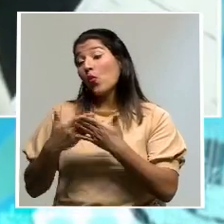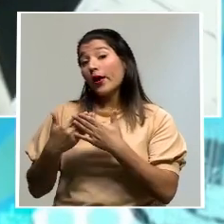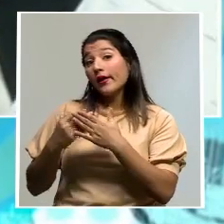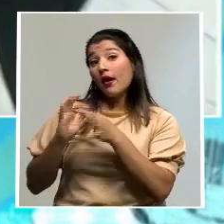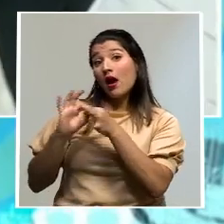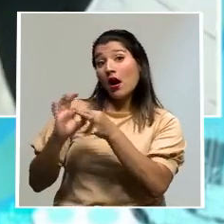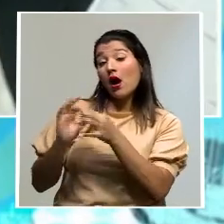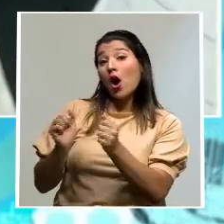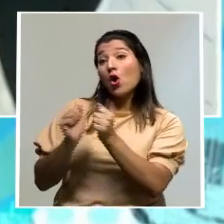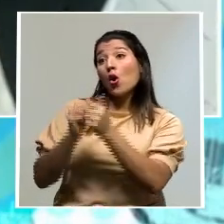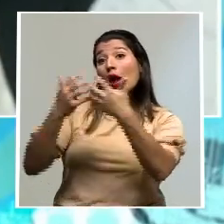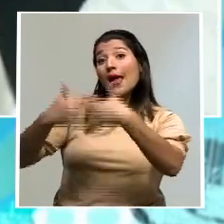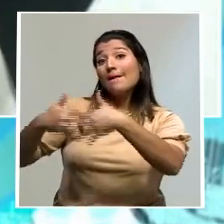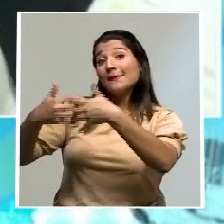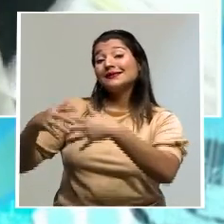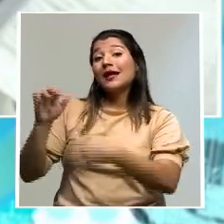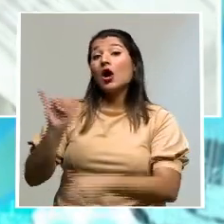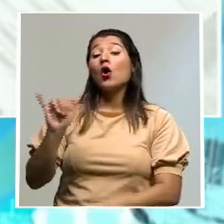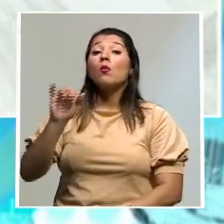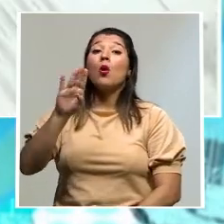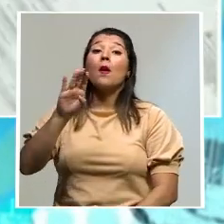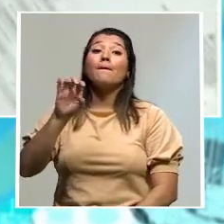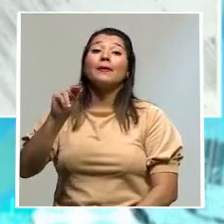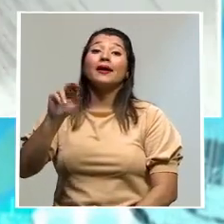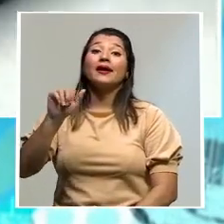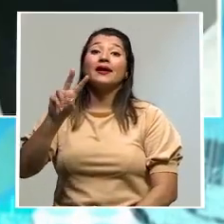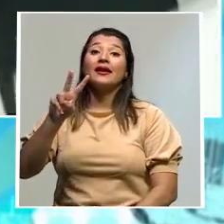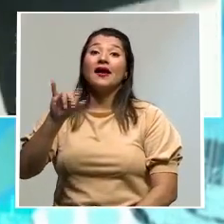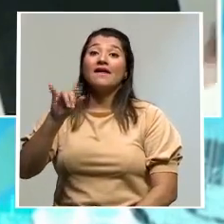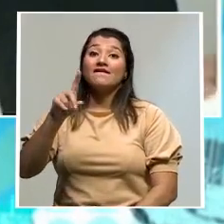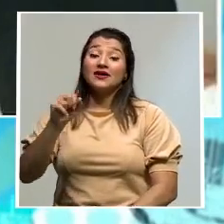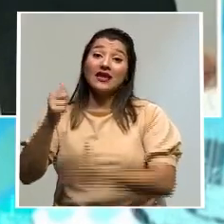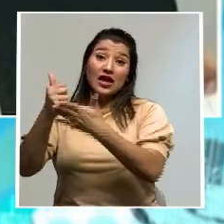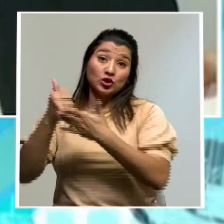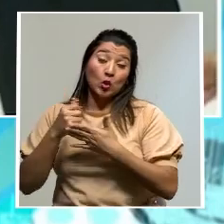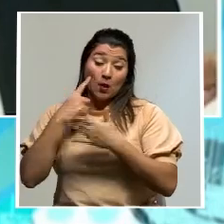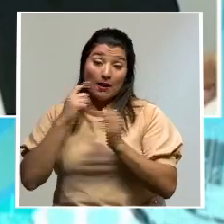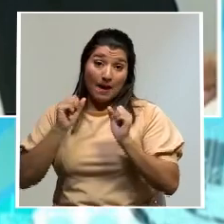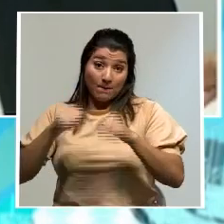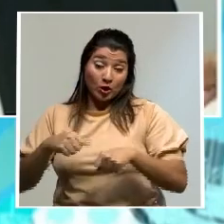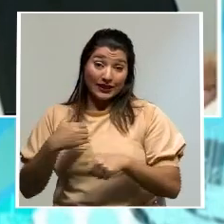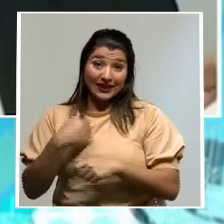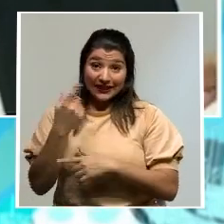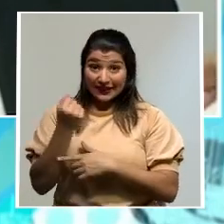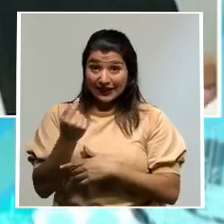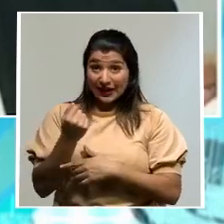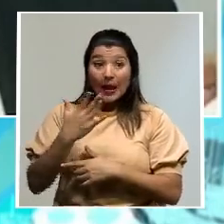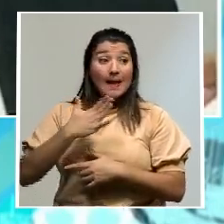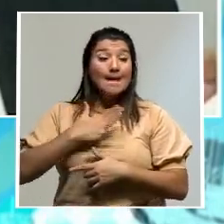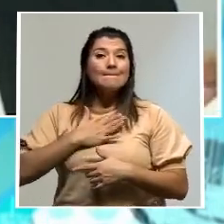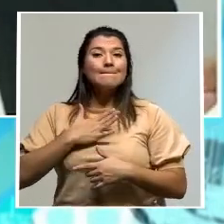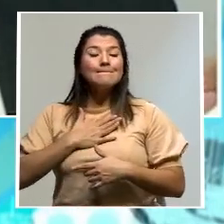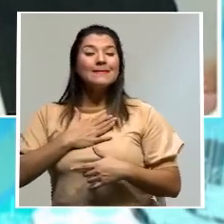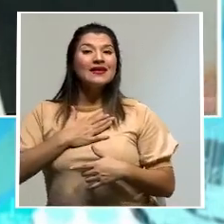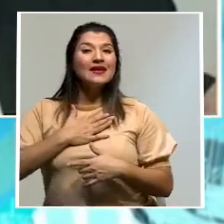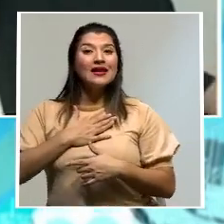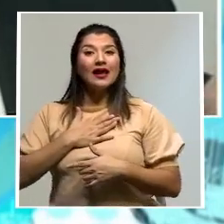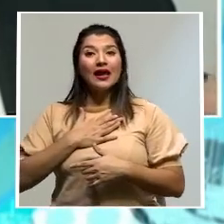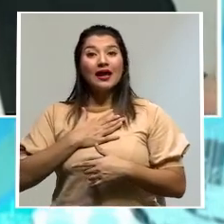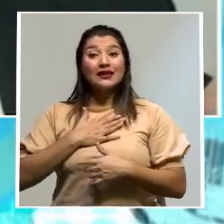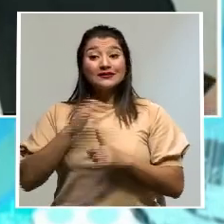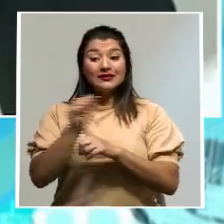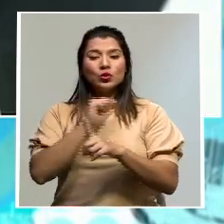el empresariado como Carlos Ricardo Benavides, que me imagino que le ayudó mucho a la inscripción. En el caso mío es un movimiento de clase media, y eso me encanta,